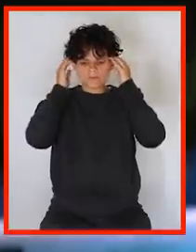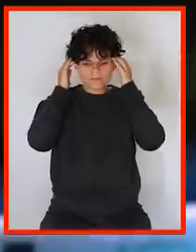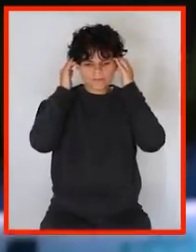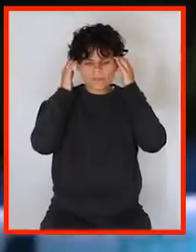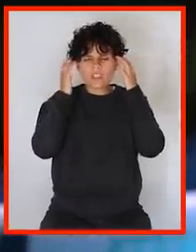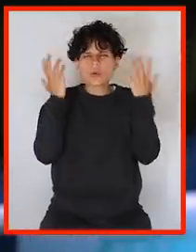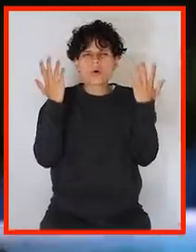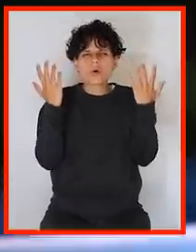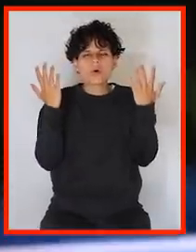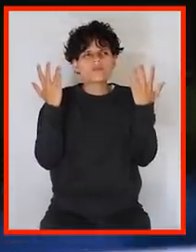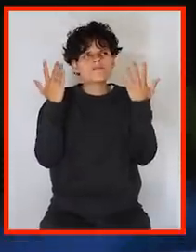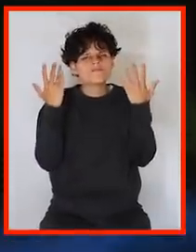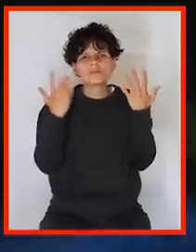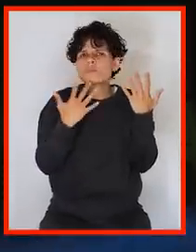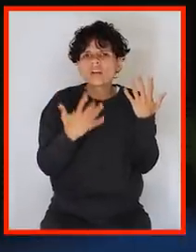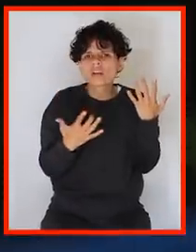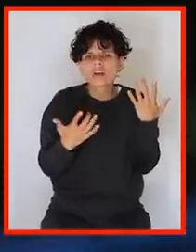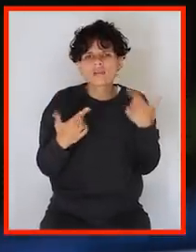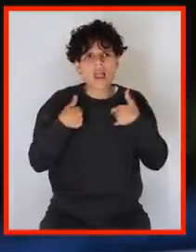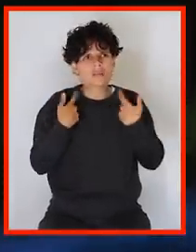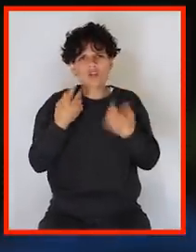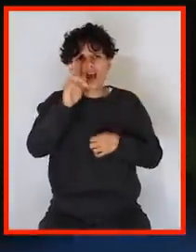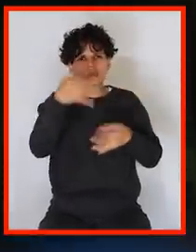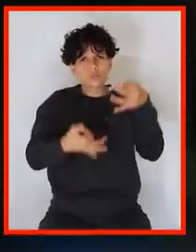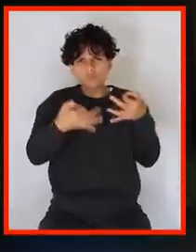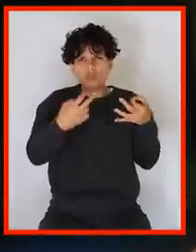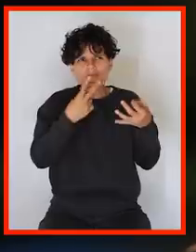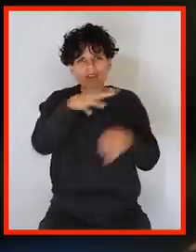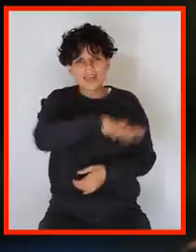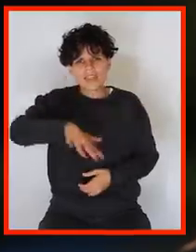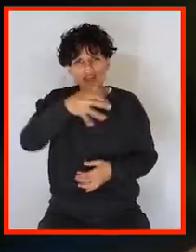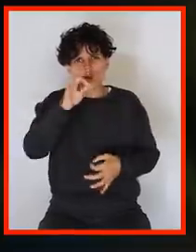dice, puta, ¿por qué la vida es tan injusta con personas